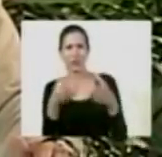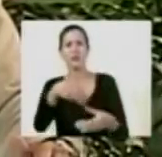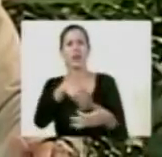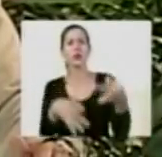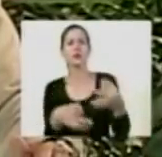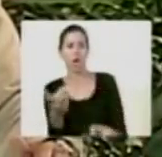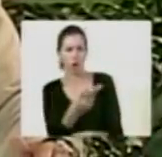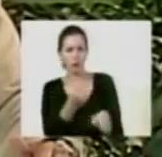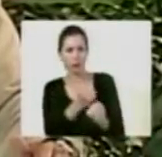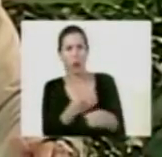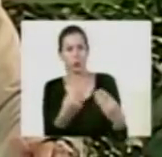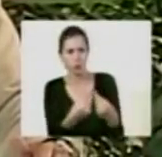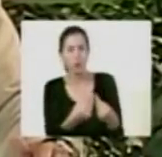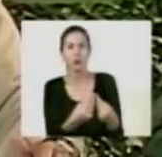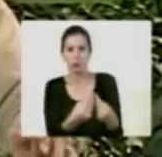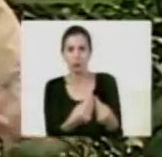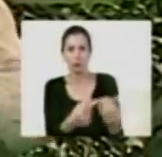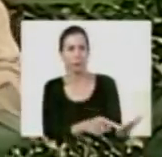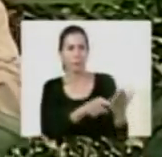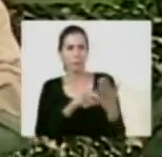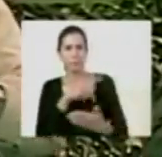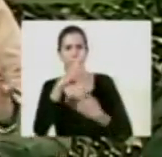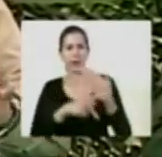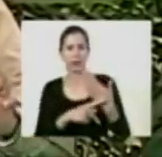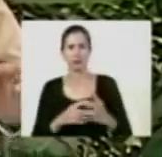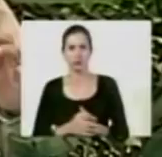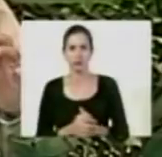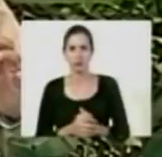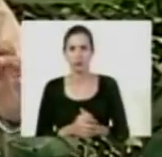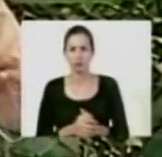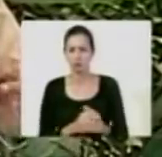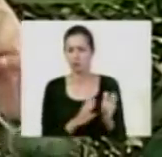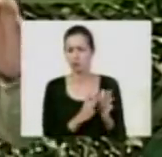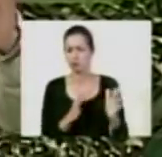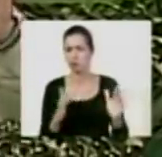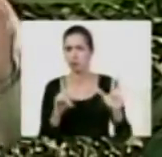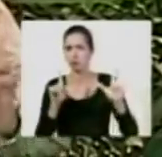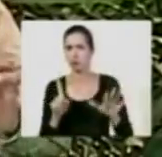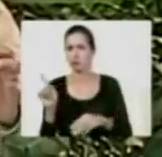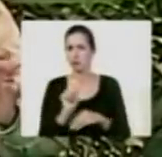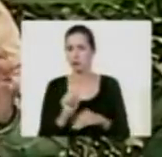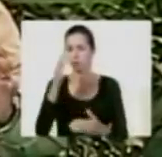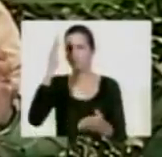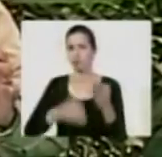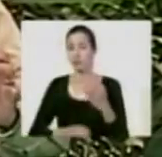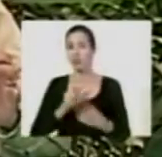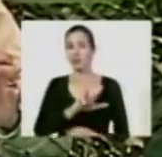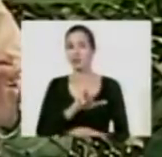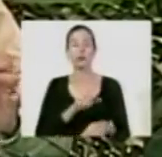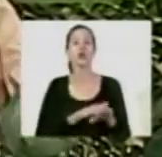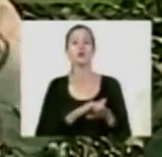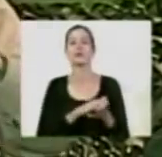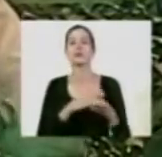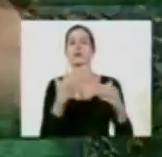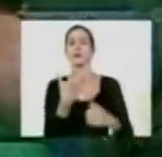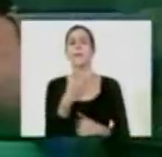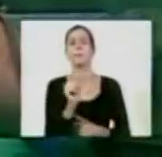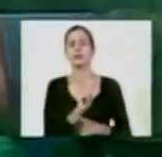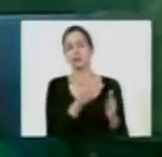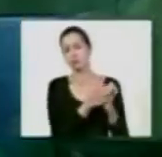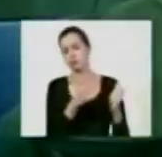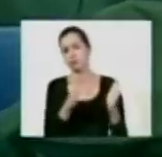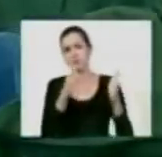para, en este primer trimestre, les doy chance hasta el 31 de marzo, o mejor dicho, les